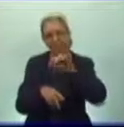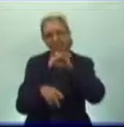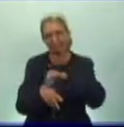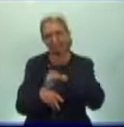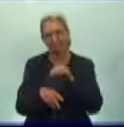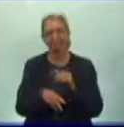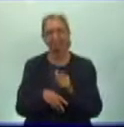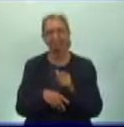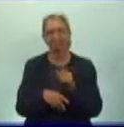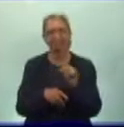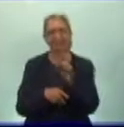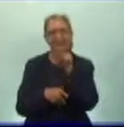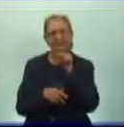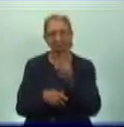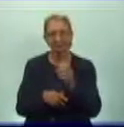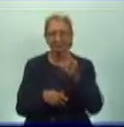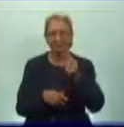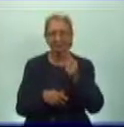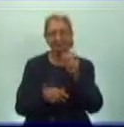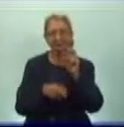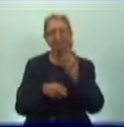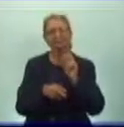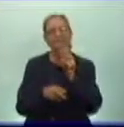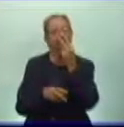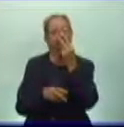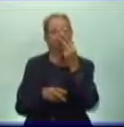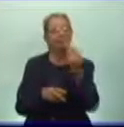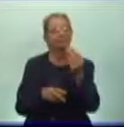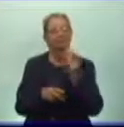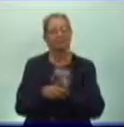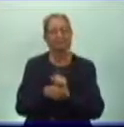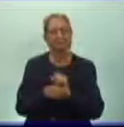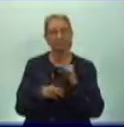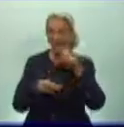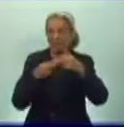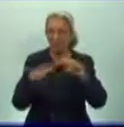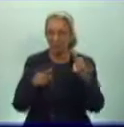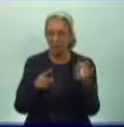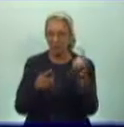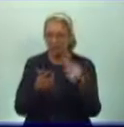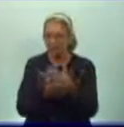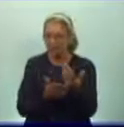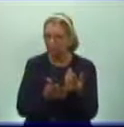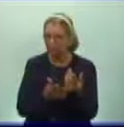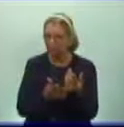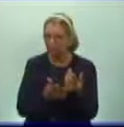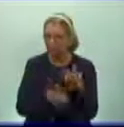majá y el almiquí. ¿Y qué hicieron un día los animales del bosque?